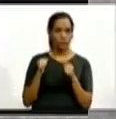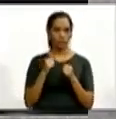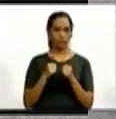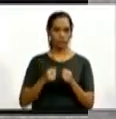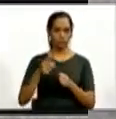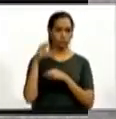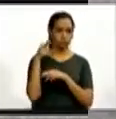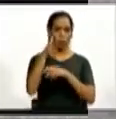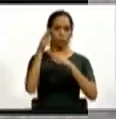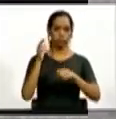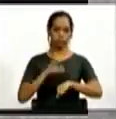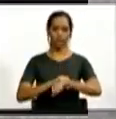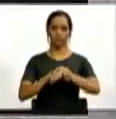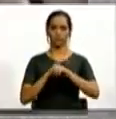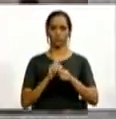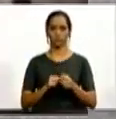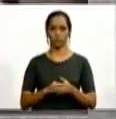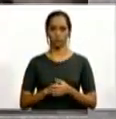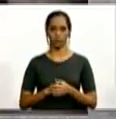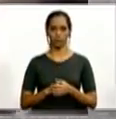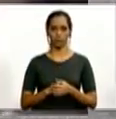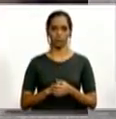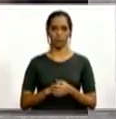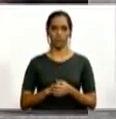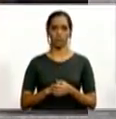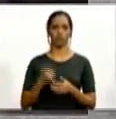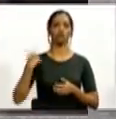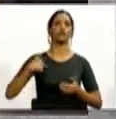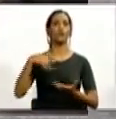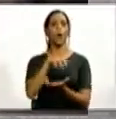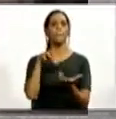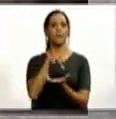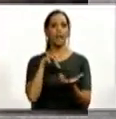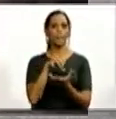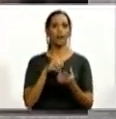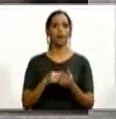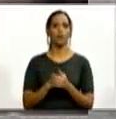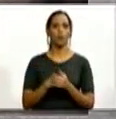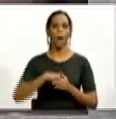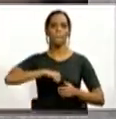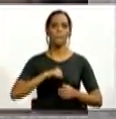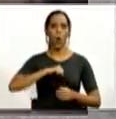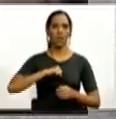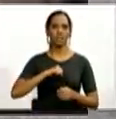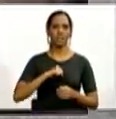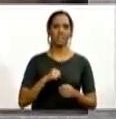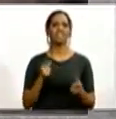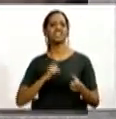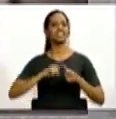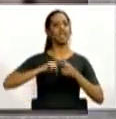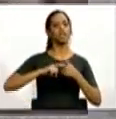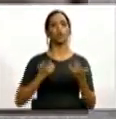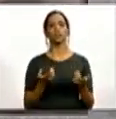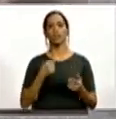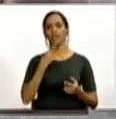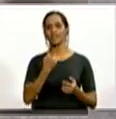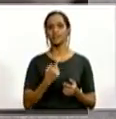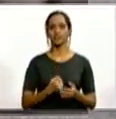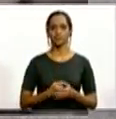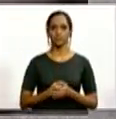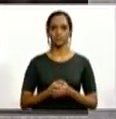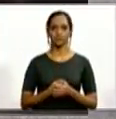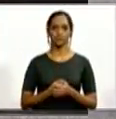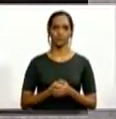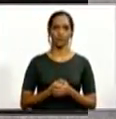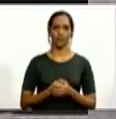mételo para la chirona. Tuve un problema con un vecino, con un policía, y entonces el policía cree que